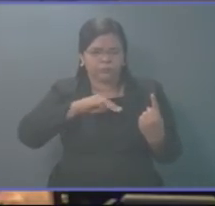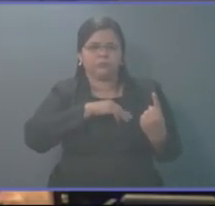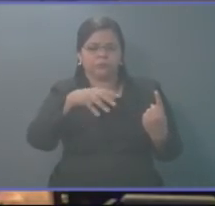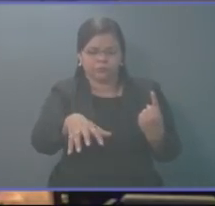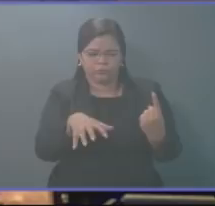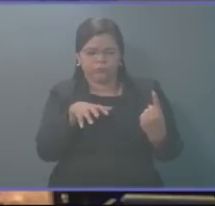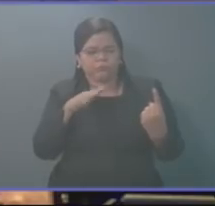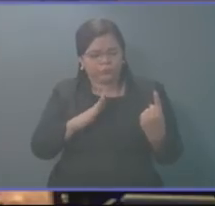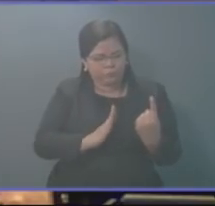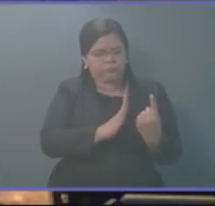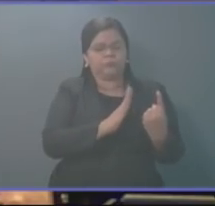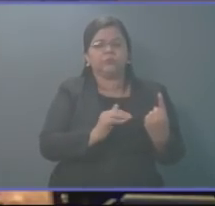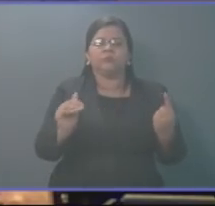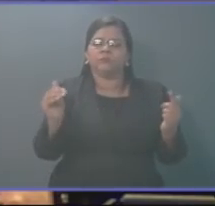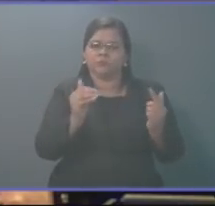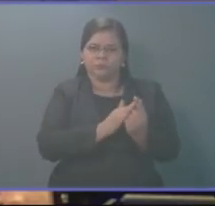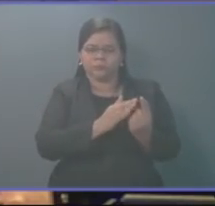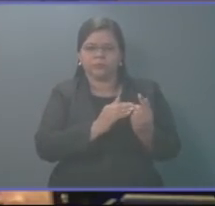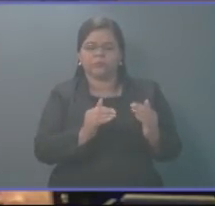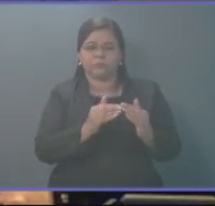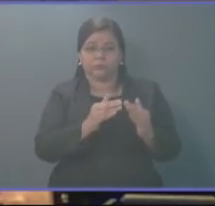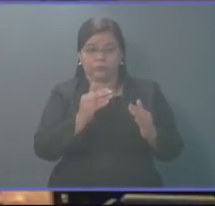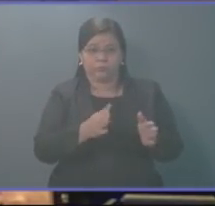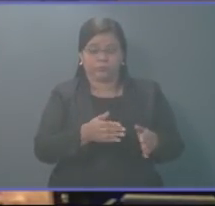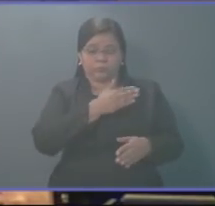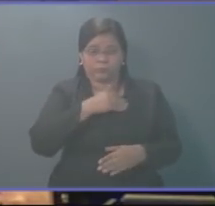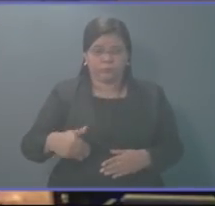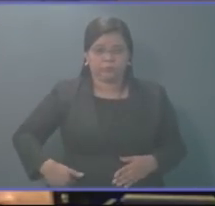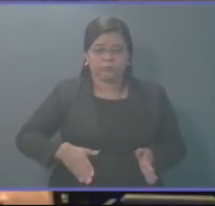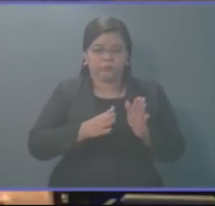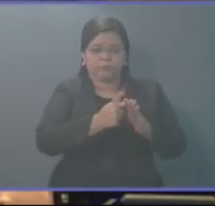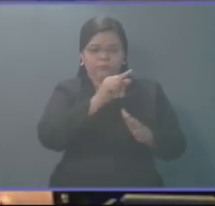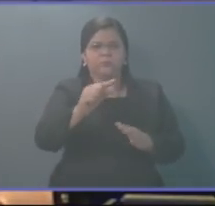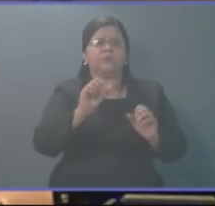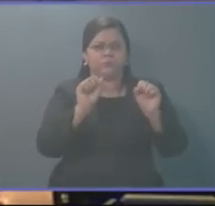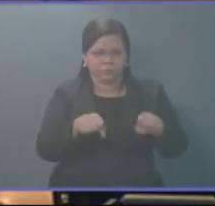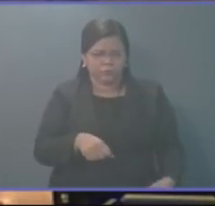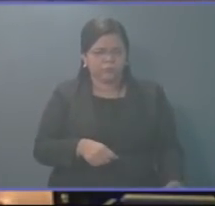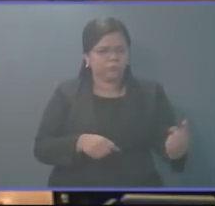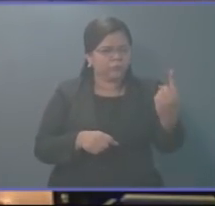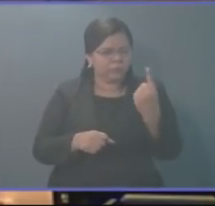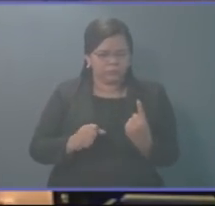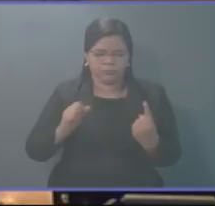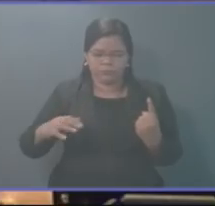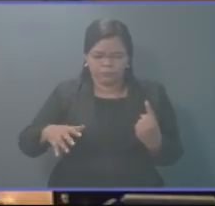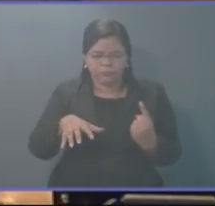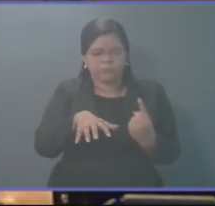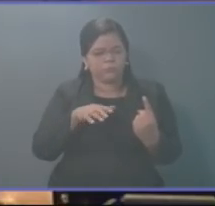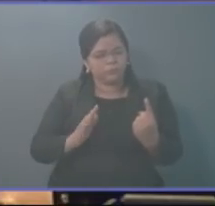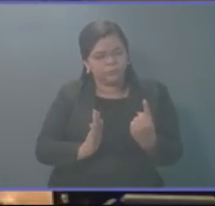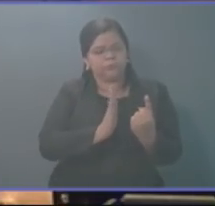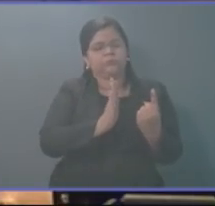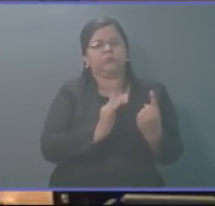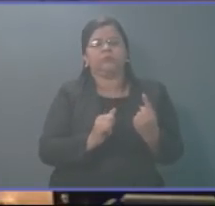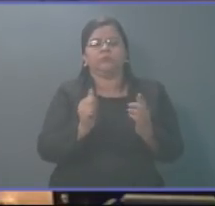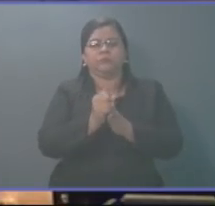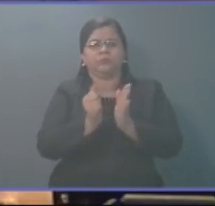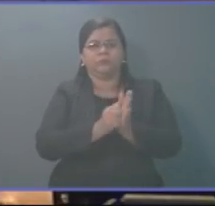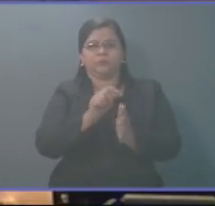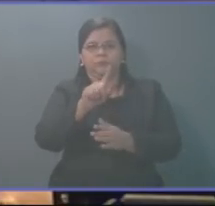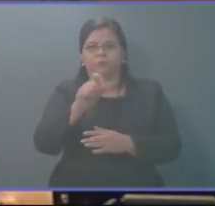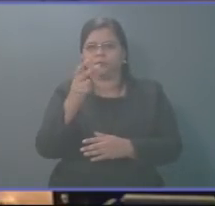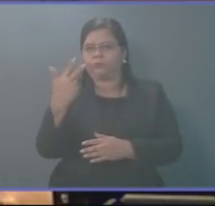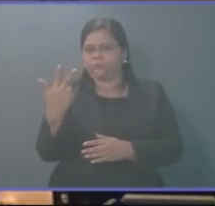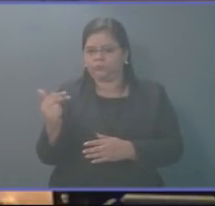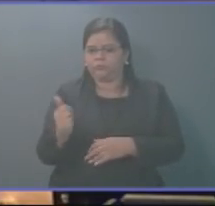despacho y a los presidentes de instituciones oficiales autónomas. Artículo 113 del